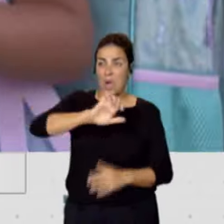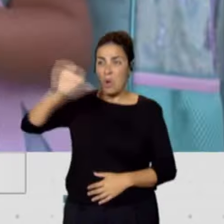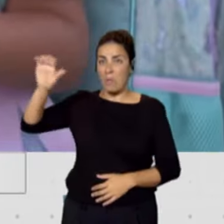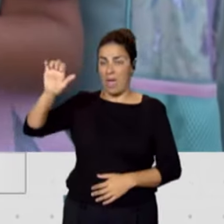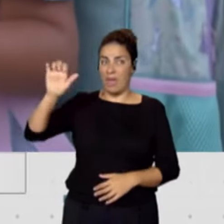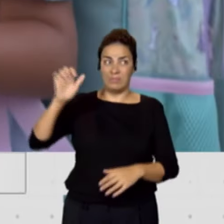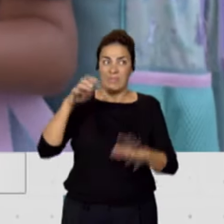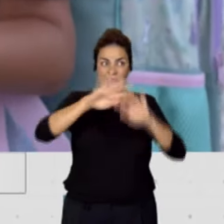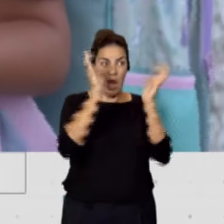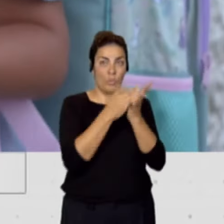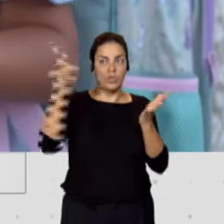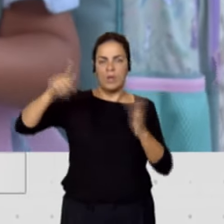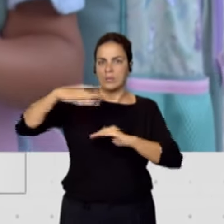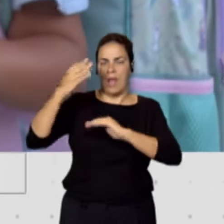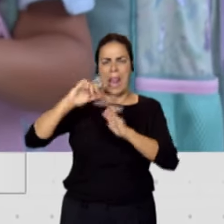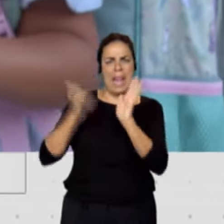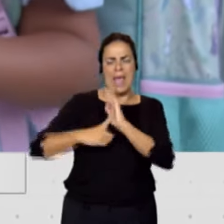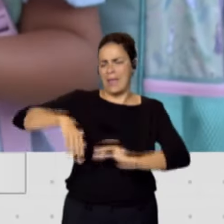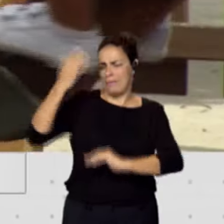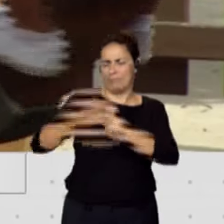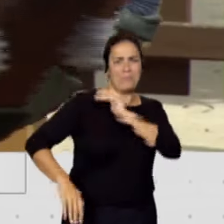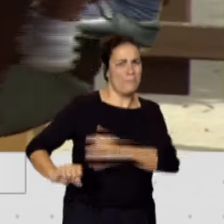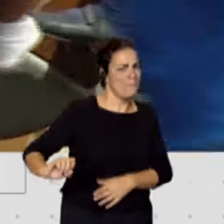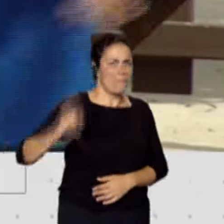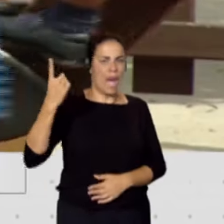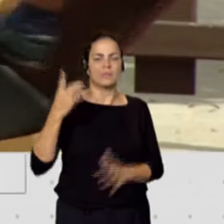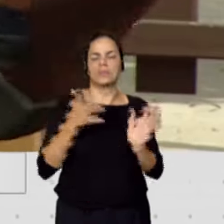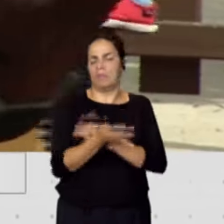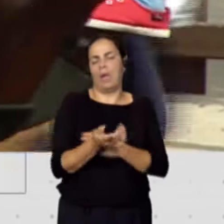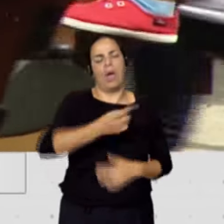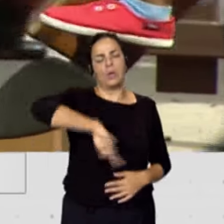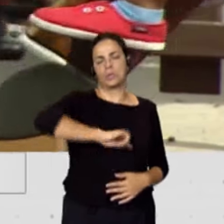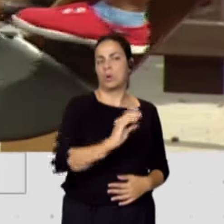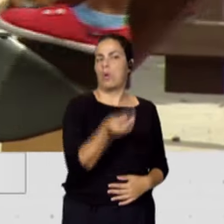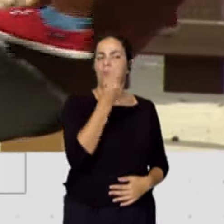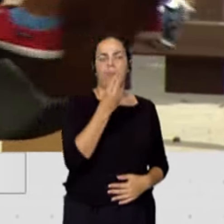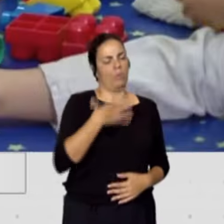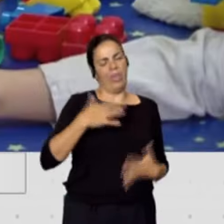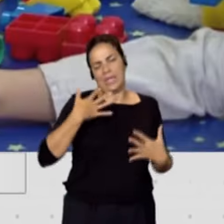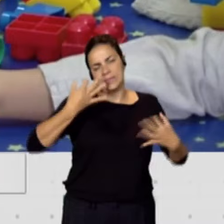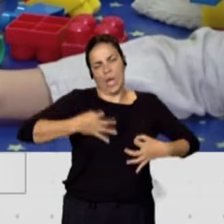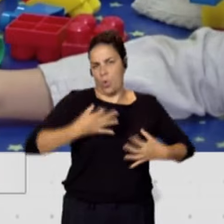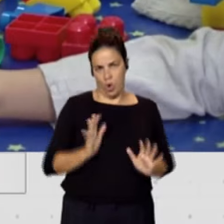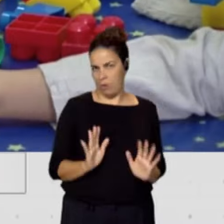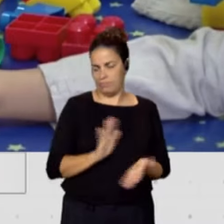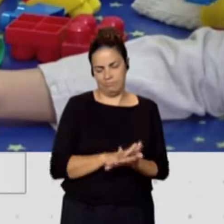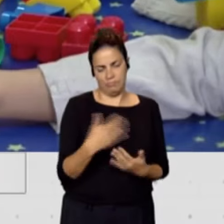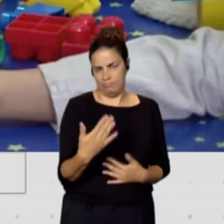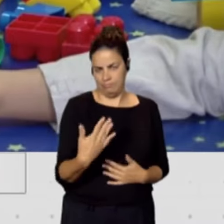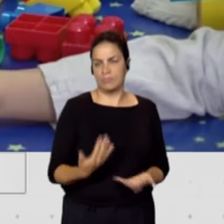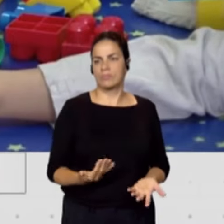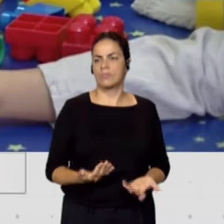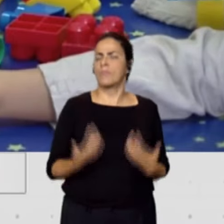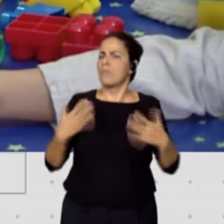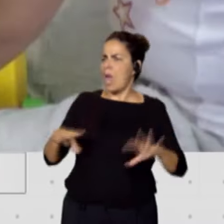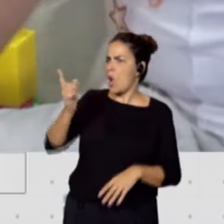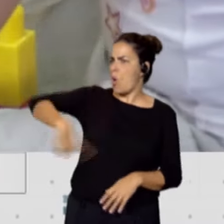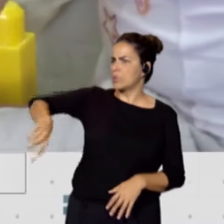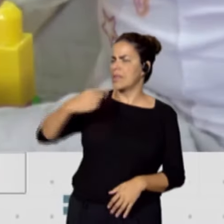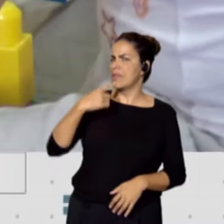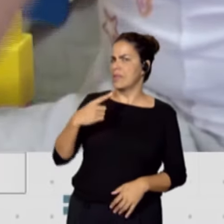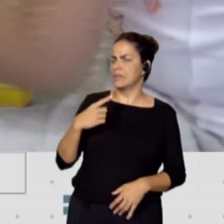lo cual estamos seguros estamos seguros cuando consumimos este tipo de productos de cualquier manera ustedes apuntan a que en los procesos de